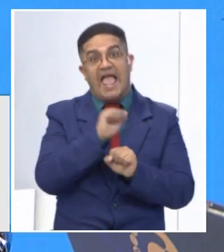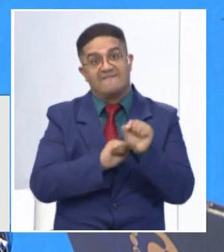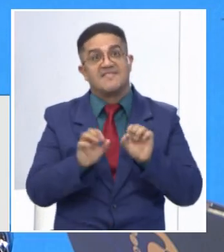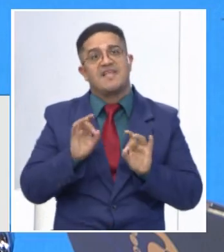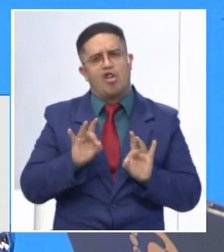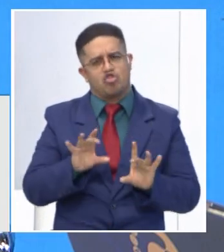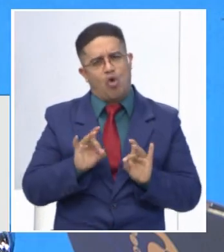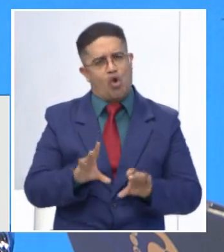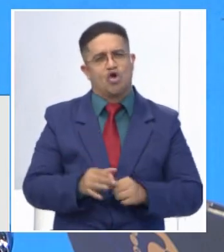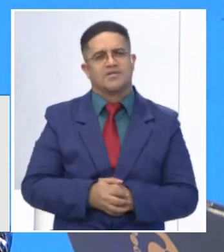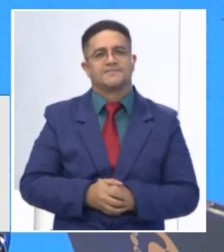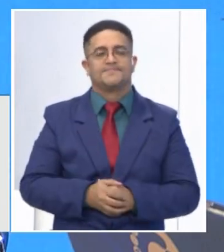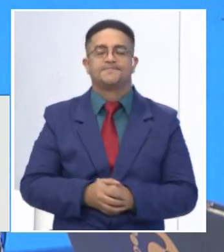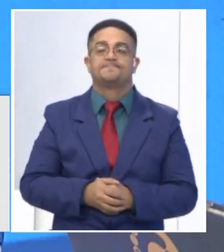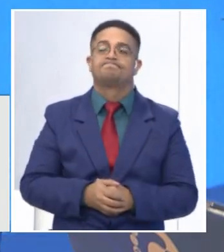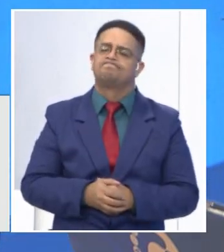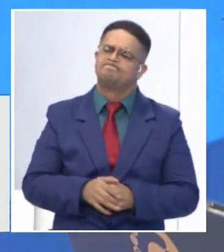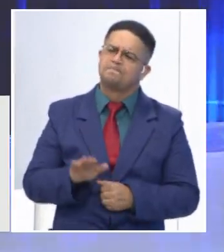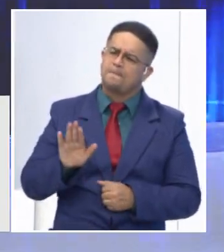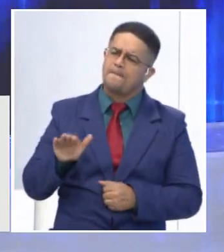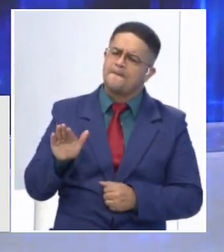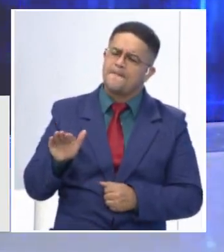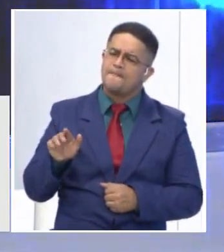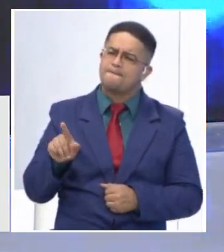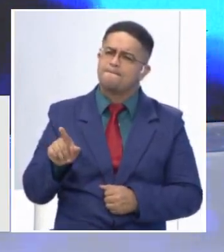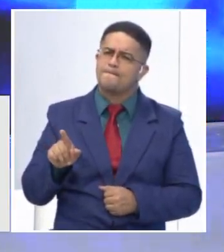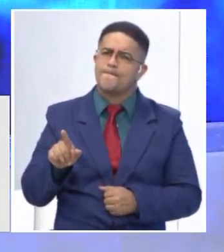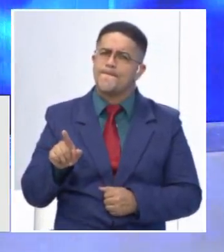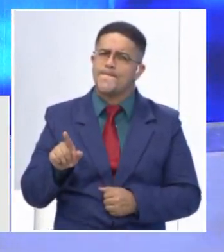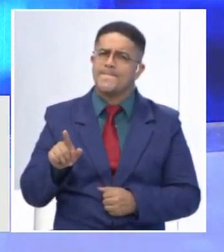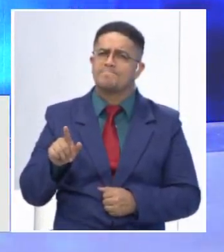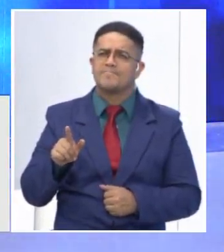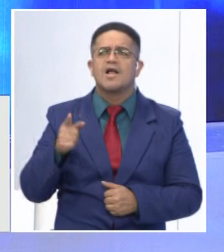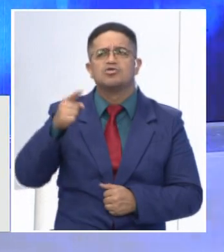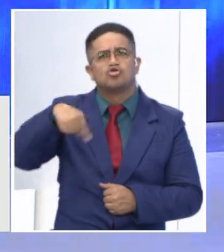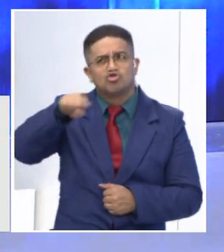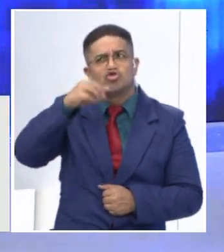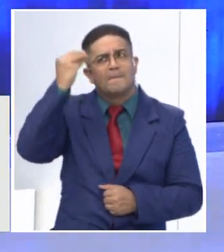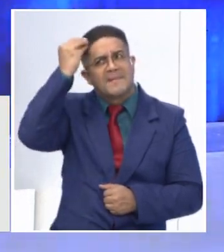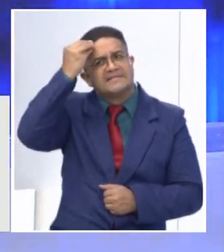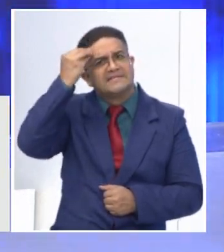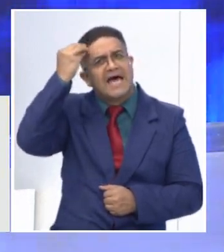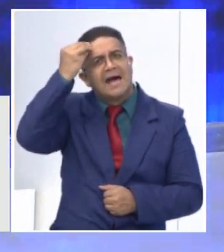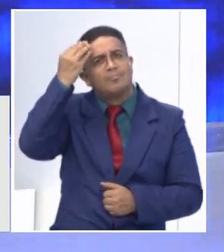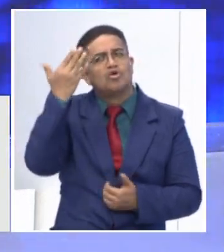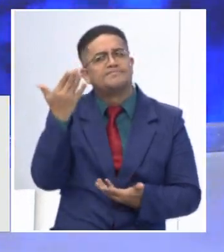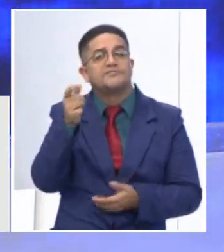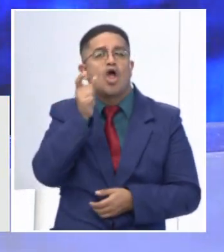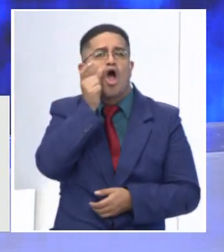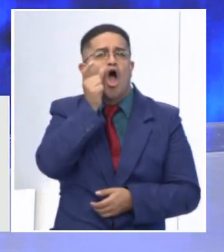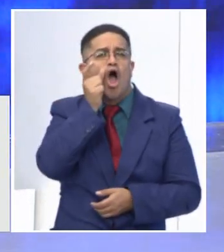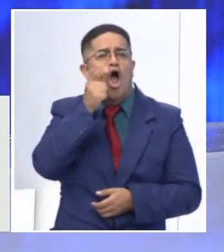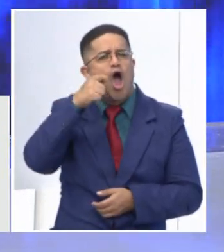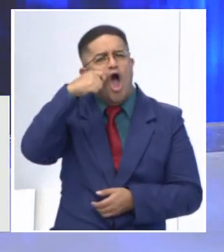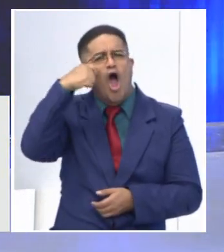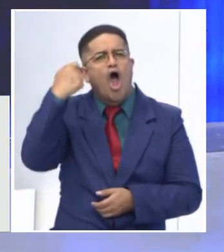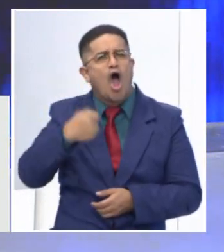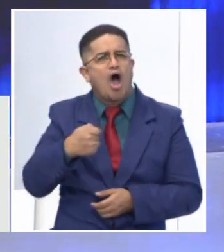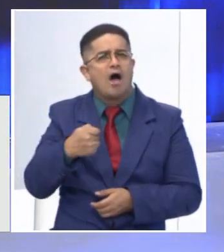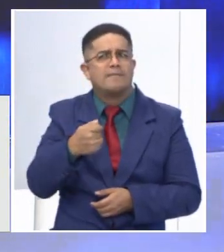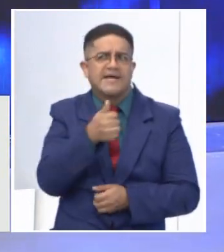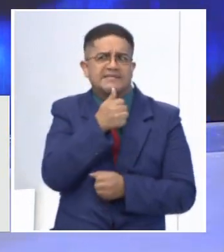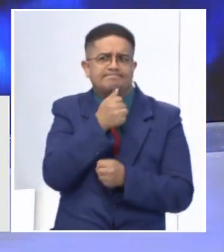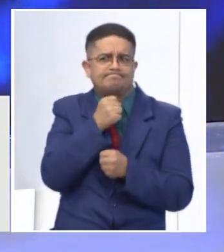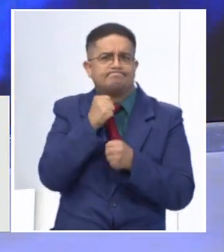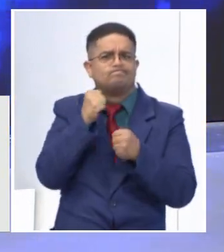resolver su problema. Digamos que de alguna forma la lógica nos pudiese llevar a pensar que los hombres tienen mayor resistencia